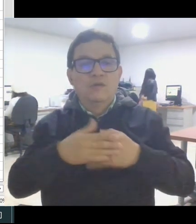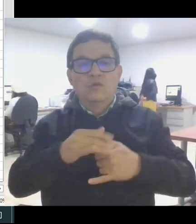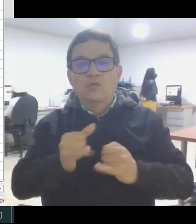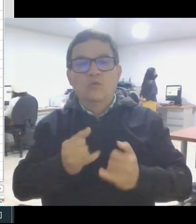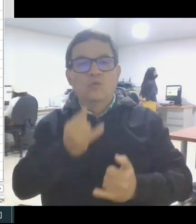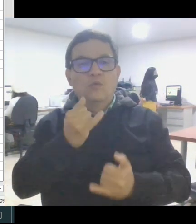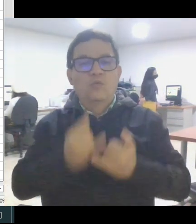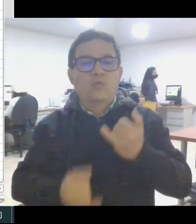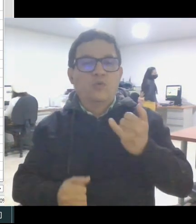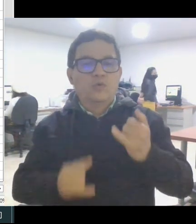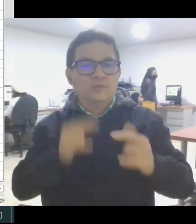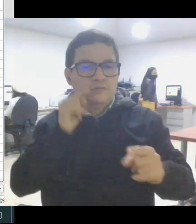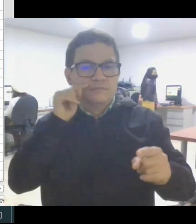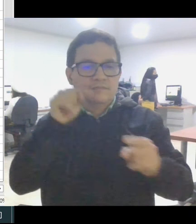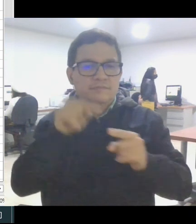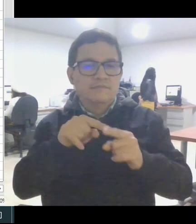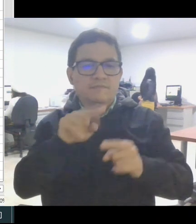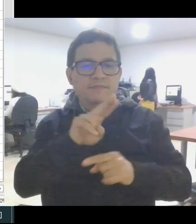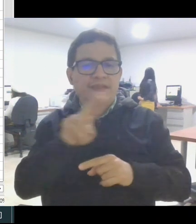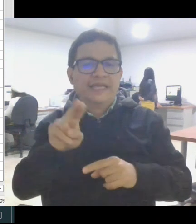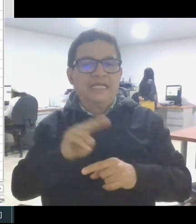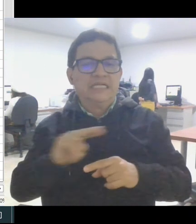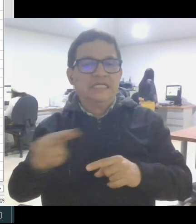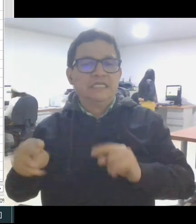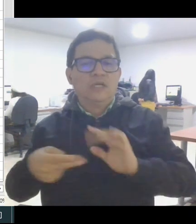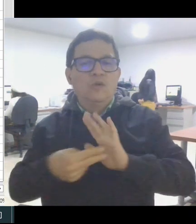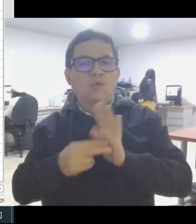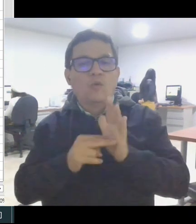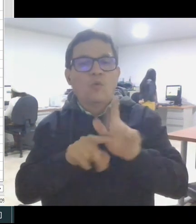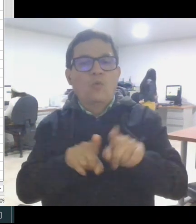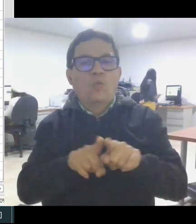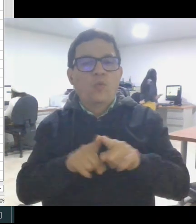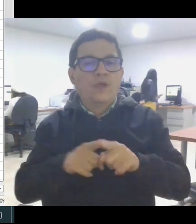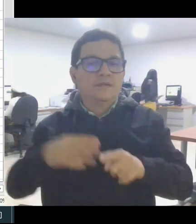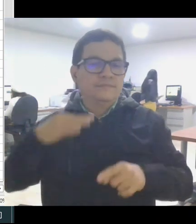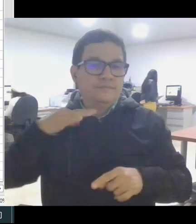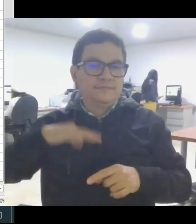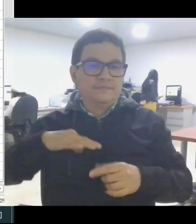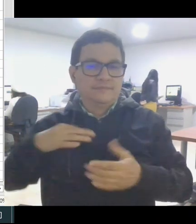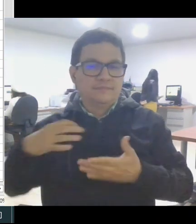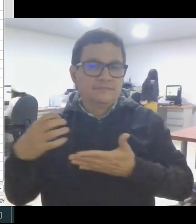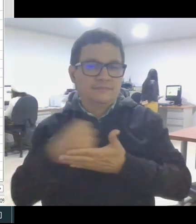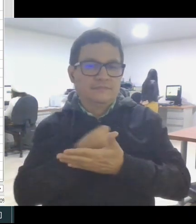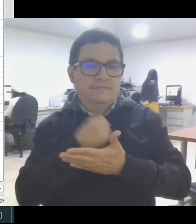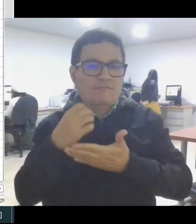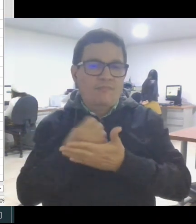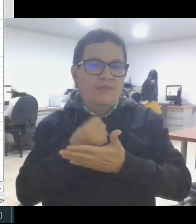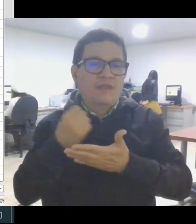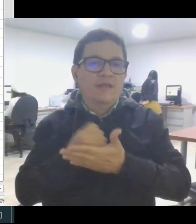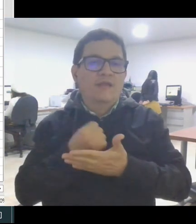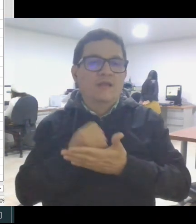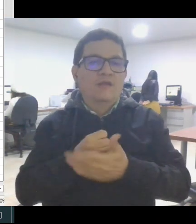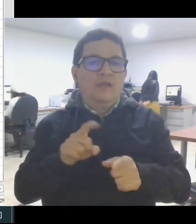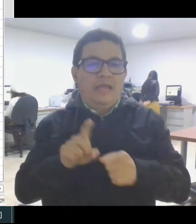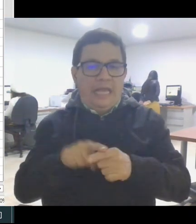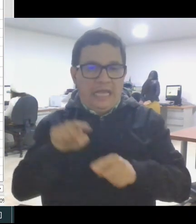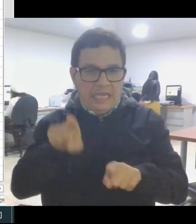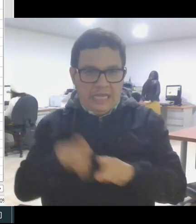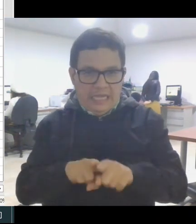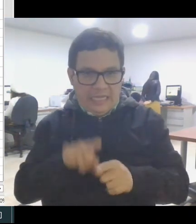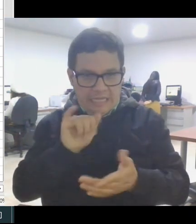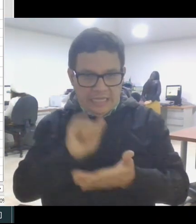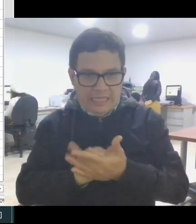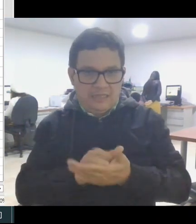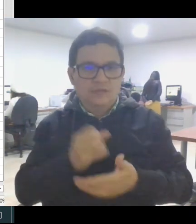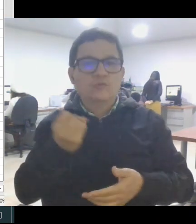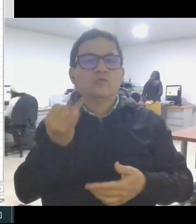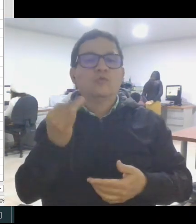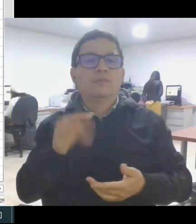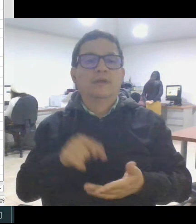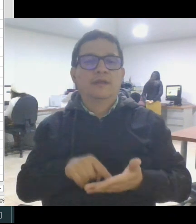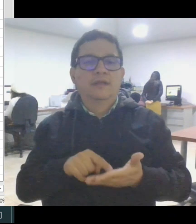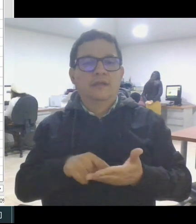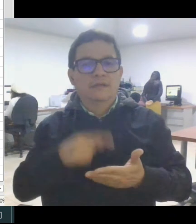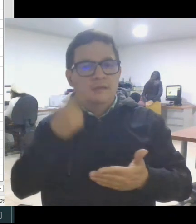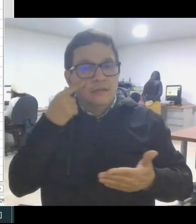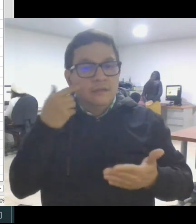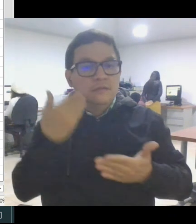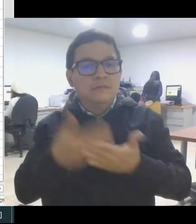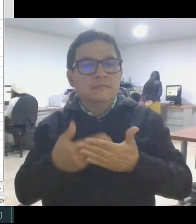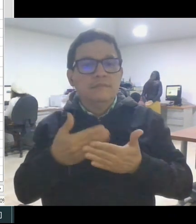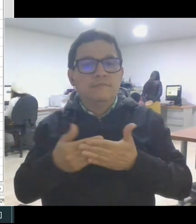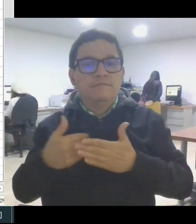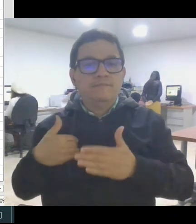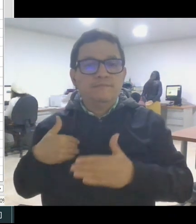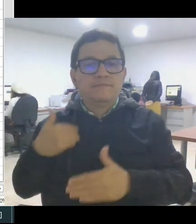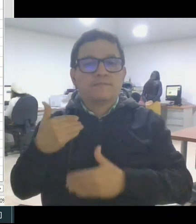función objetivo z, que viene siendo la utilidad. Vamos a tener esta utilidad. Para comprobar el desarrollo